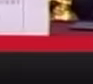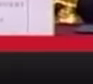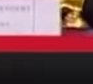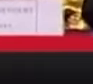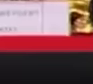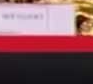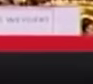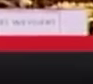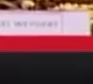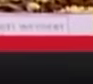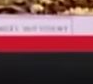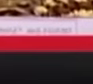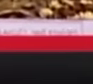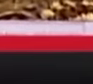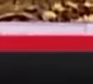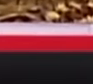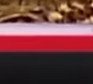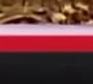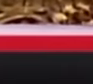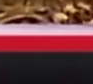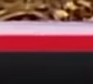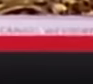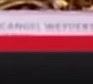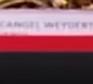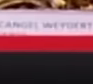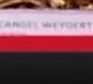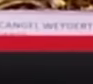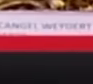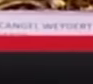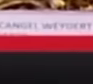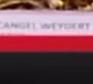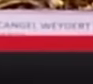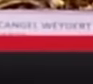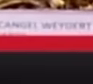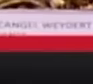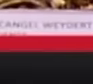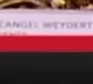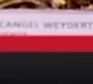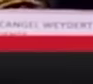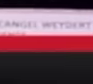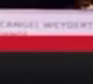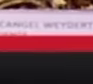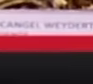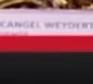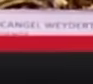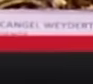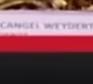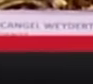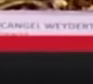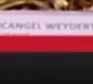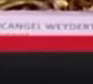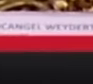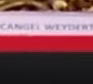de nosotros, sino del Ministerio de Transporte, pero que estamos colaborando con él. Luego, lo que significa infraestructura, que ya